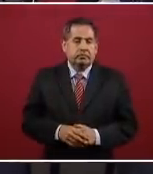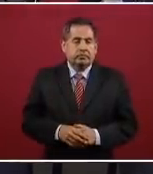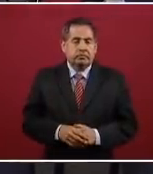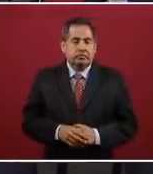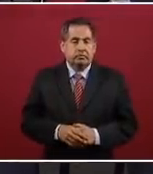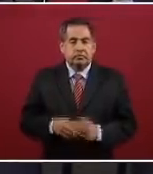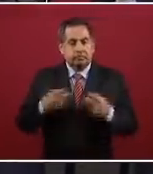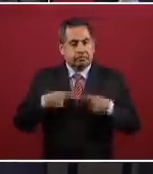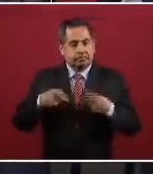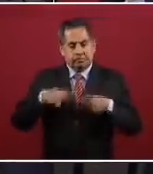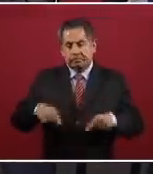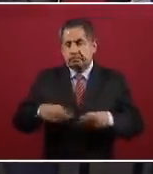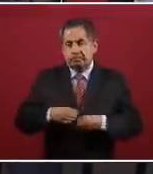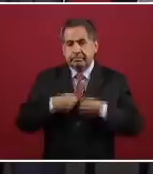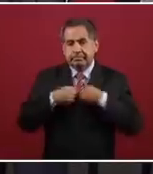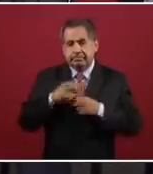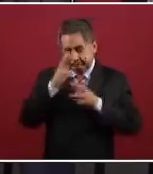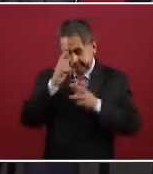de las personas.